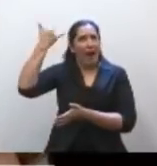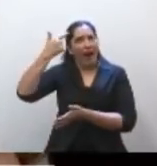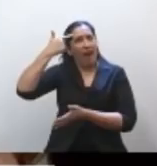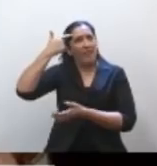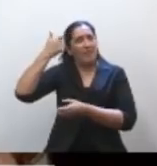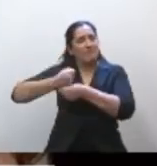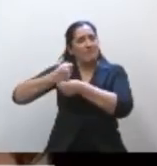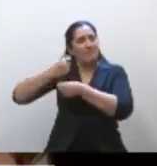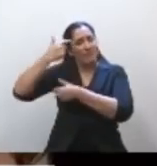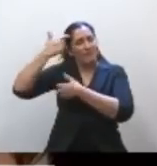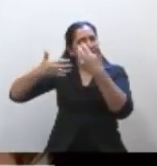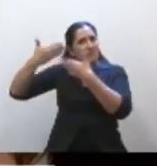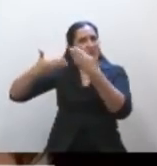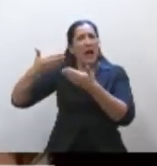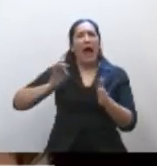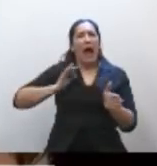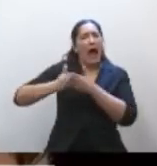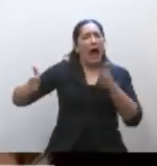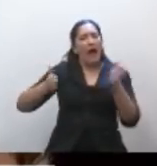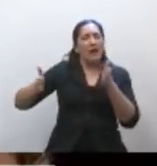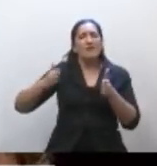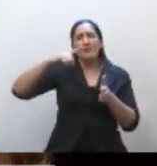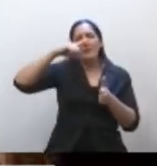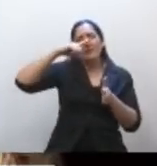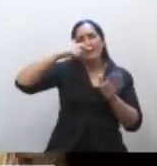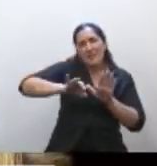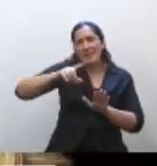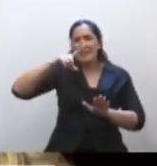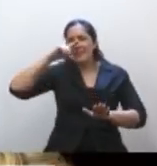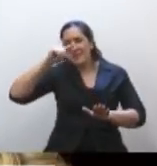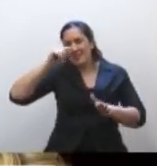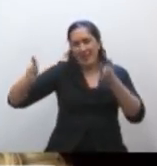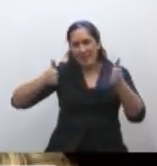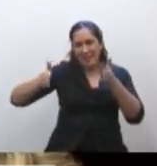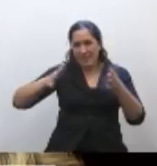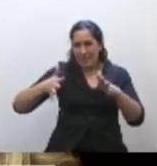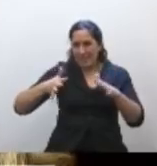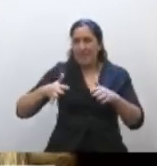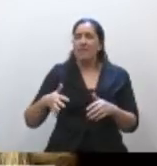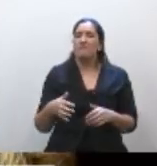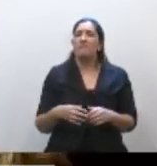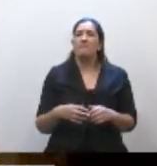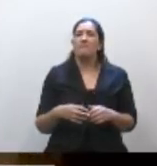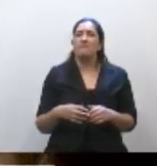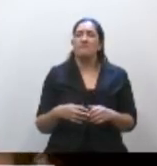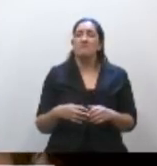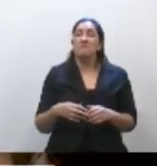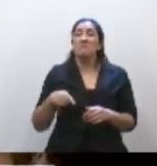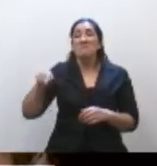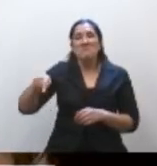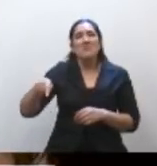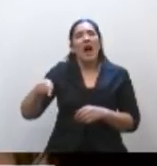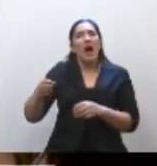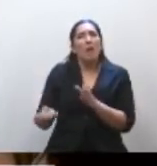aquellos años de los 60 y los 70 dónde surgía la pastilla